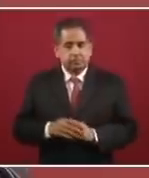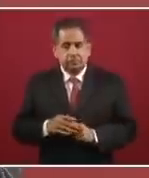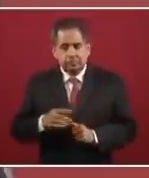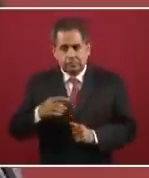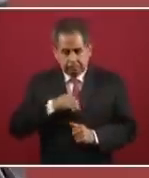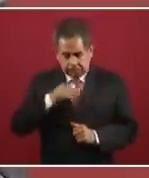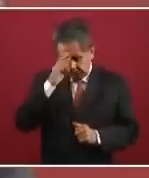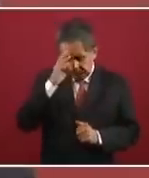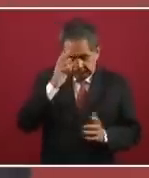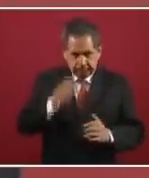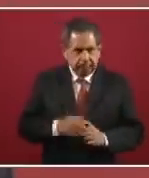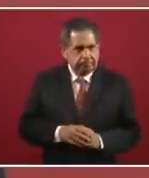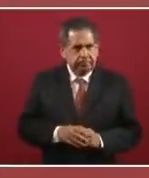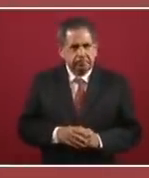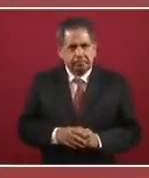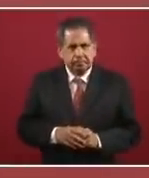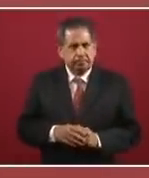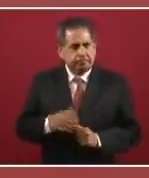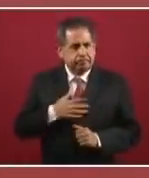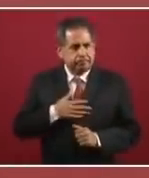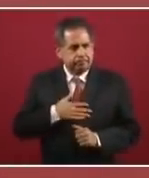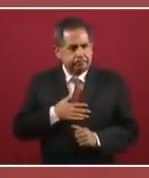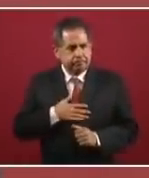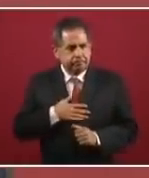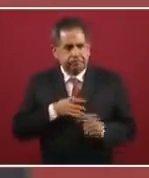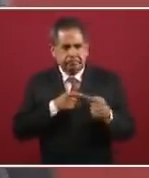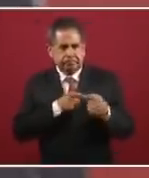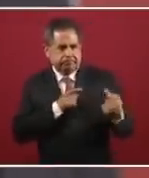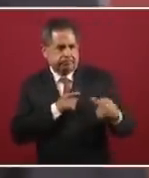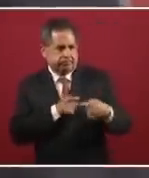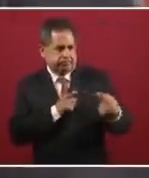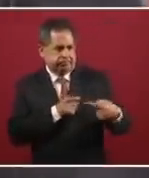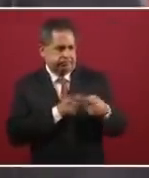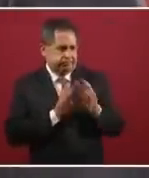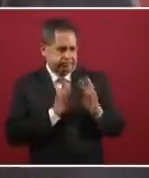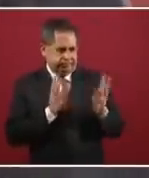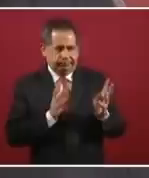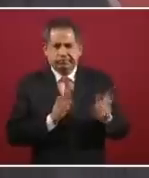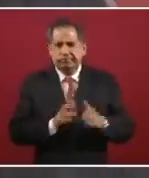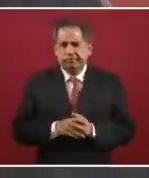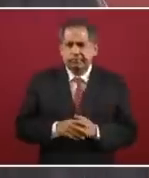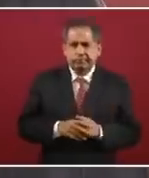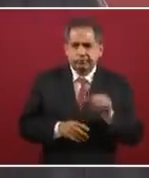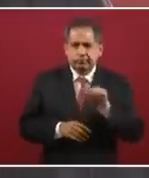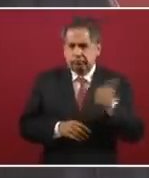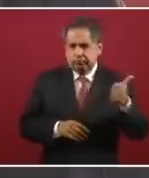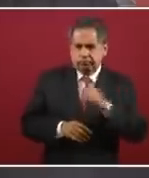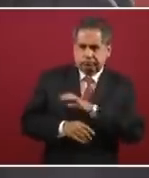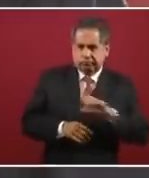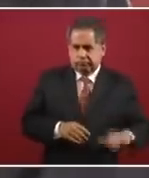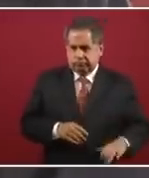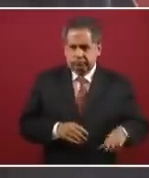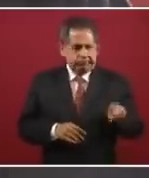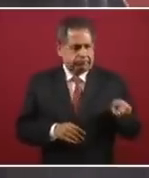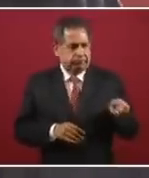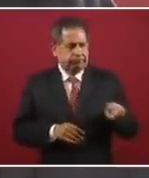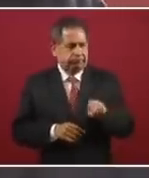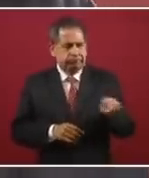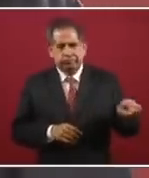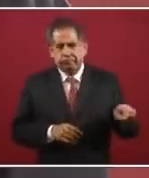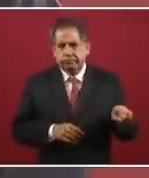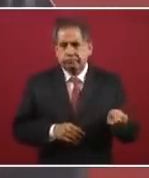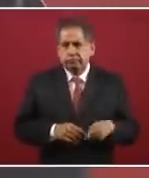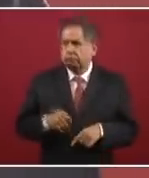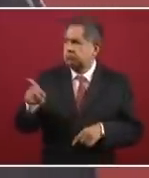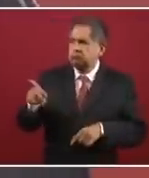pensando nuestros adversarios, los otros candidatos, de que me iba